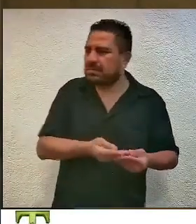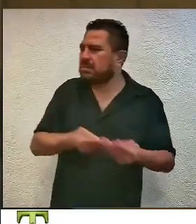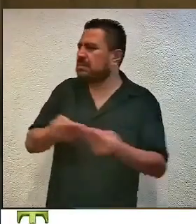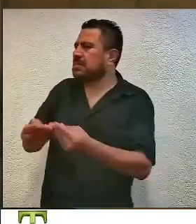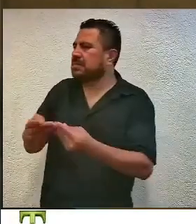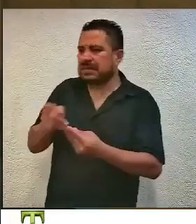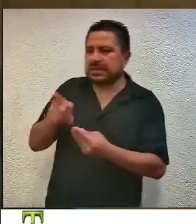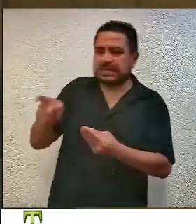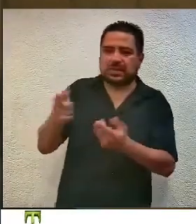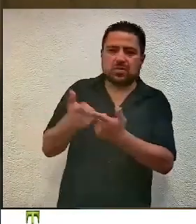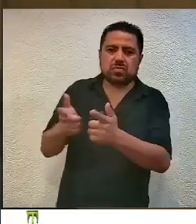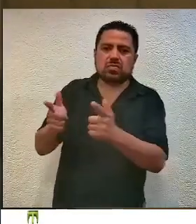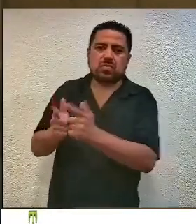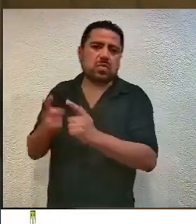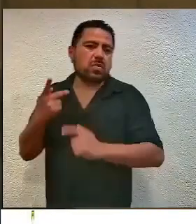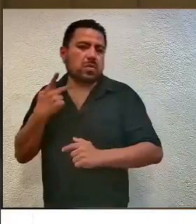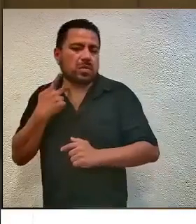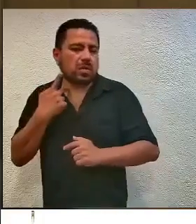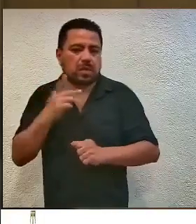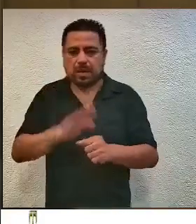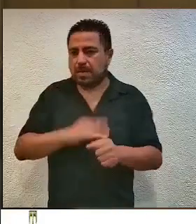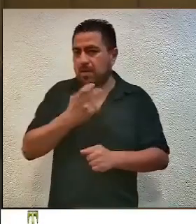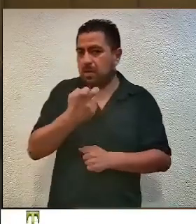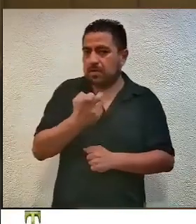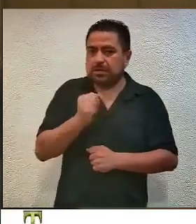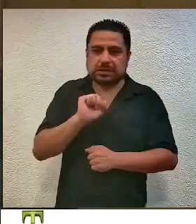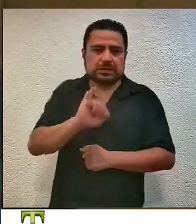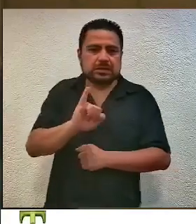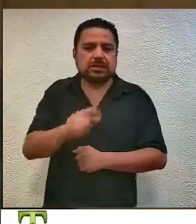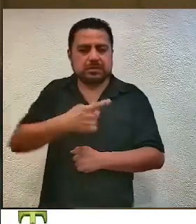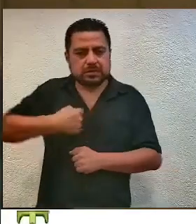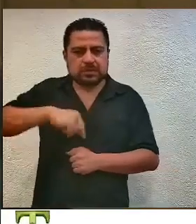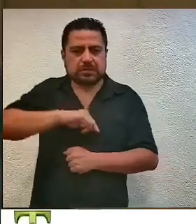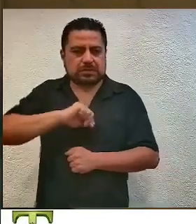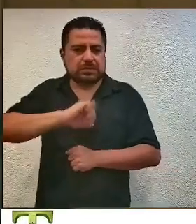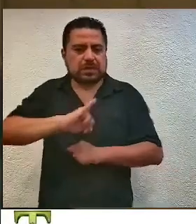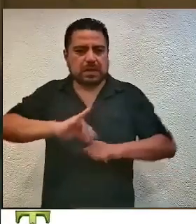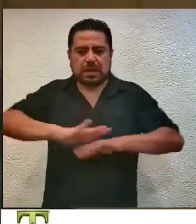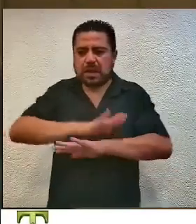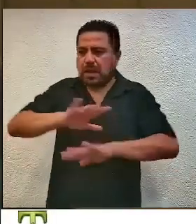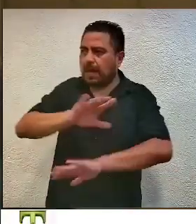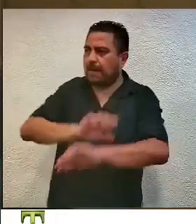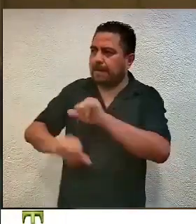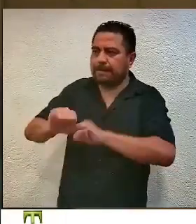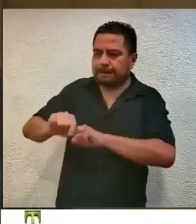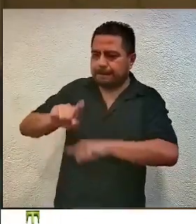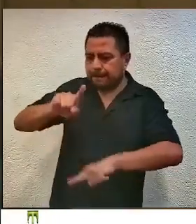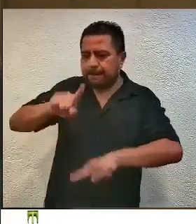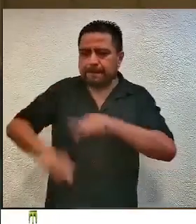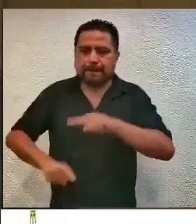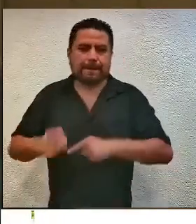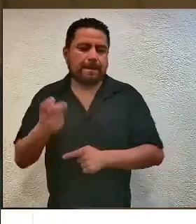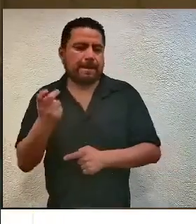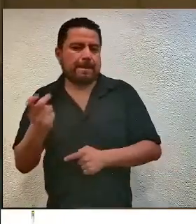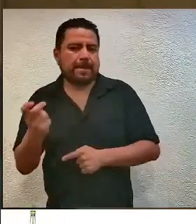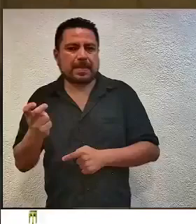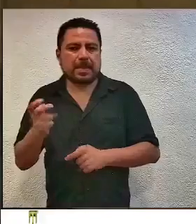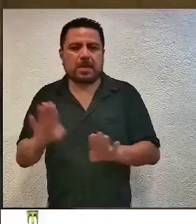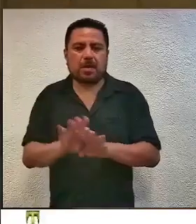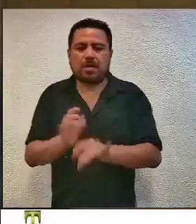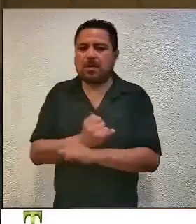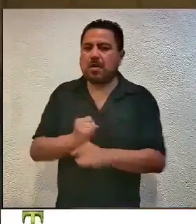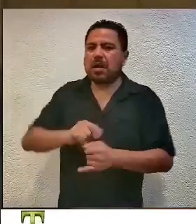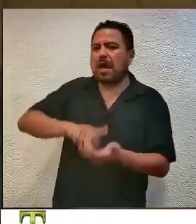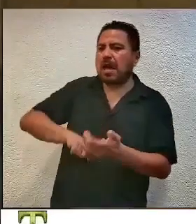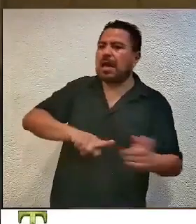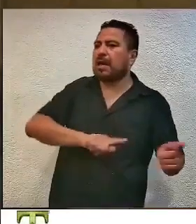órgano intrapartidario. Por eso digo que sí lo estamos instituyendo y le estamos quitando esa parte de la autonomía que le hemos